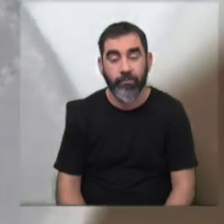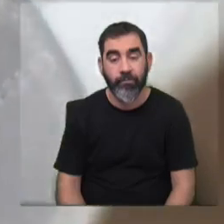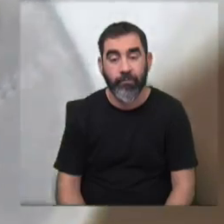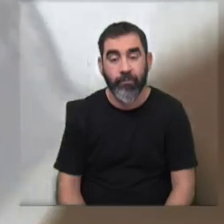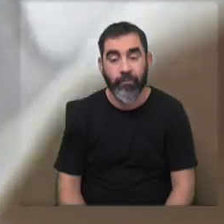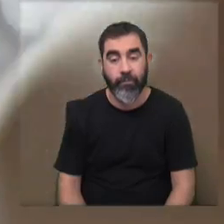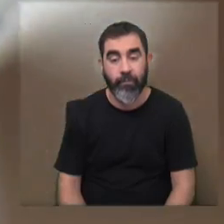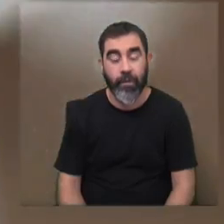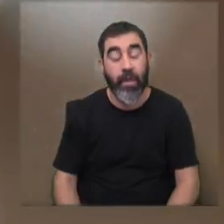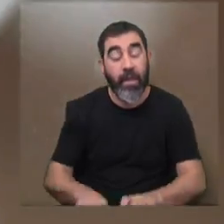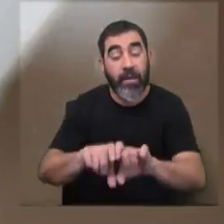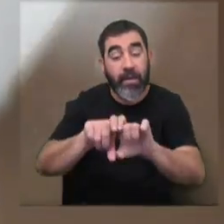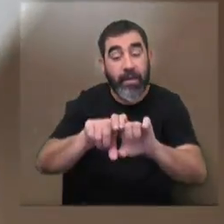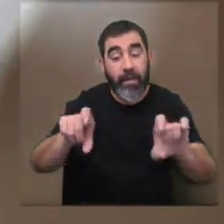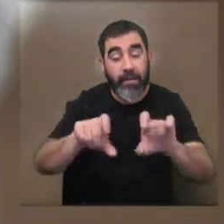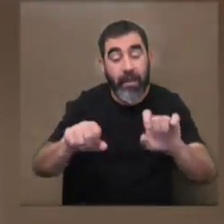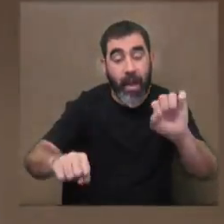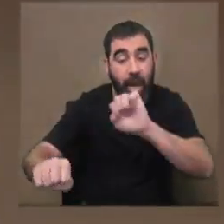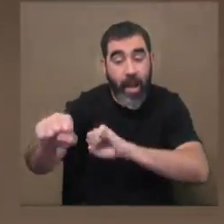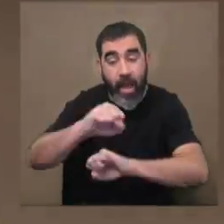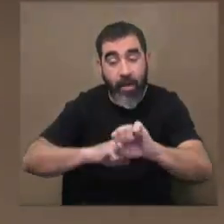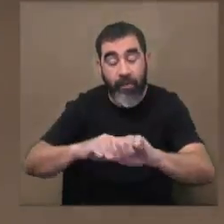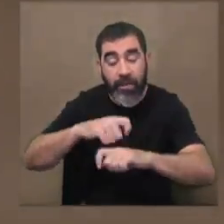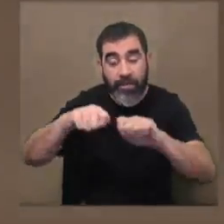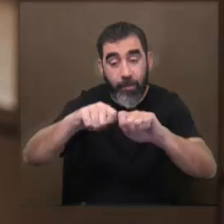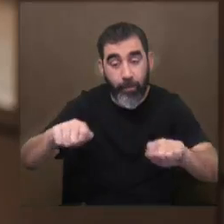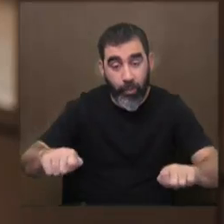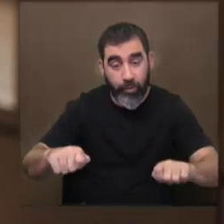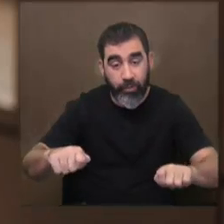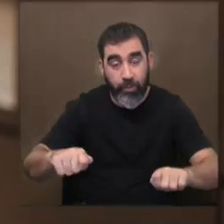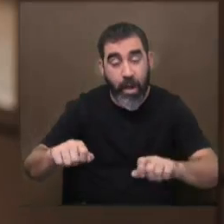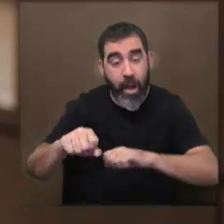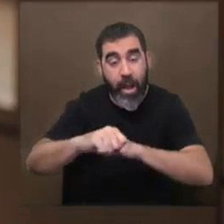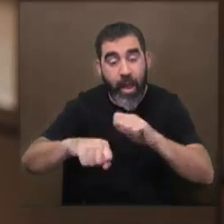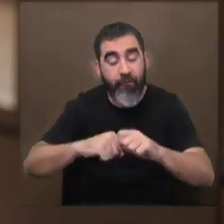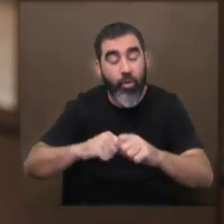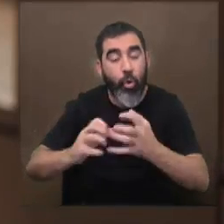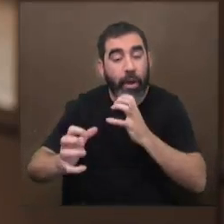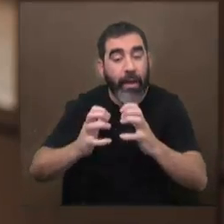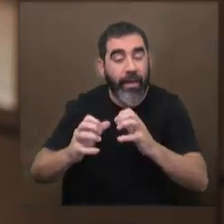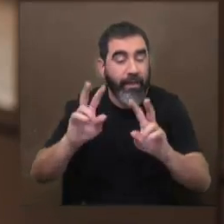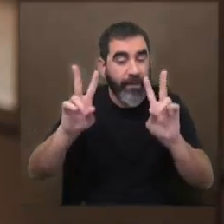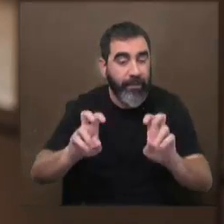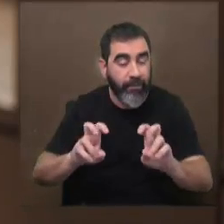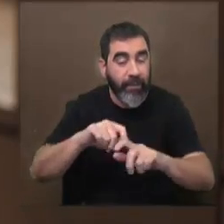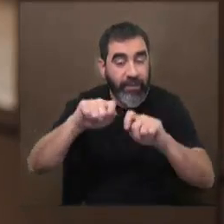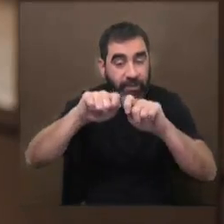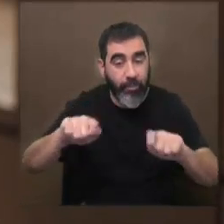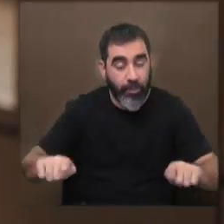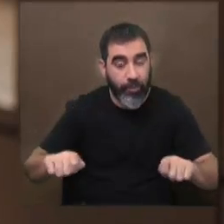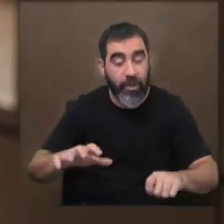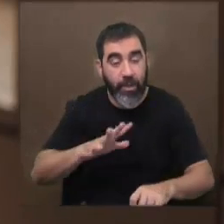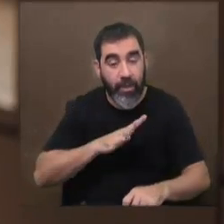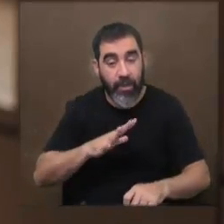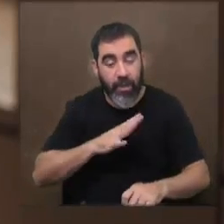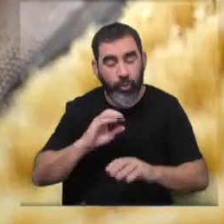En esta receta para el lavado de calzado deportivo se utiliza un lavado enérgico, lo que corresponde, porque el calzado deportivo suele estar